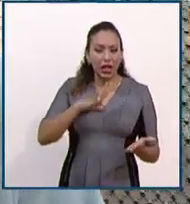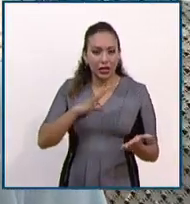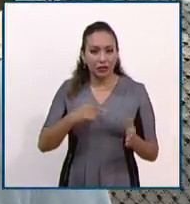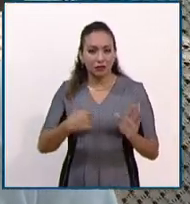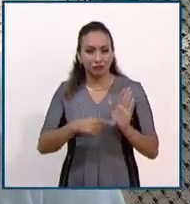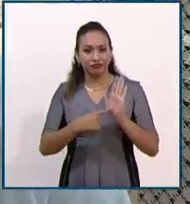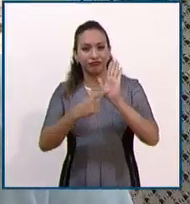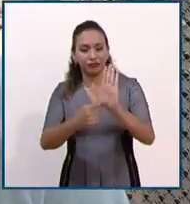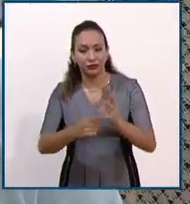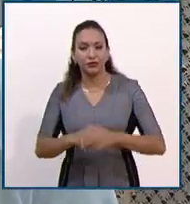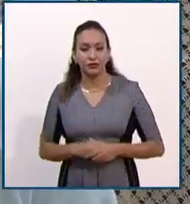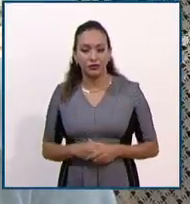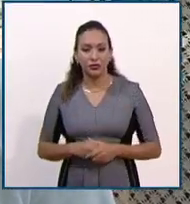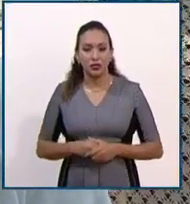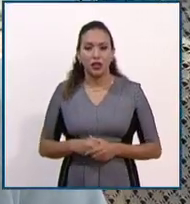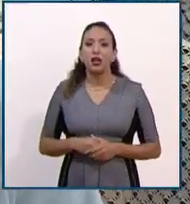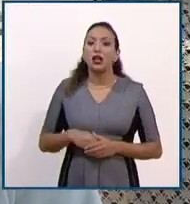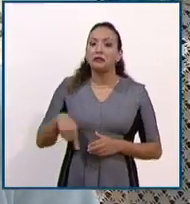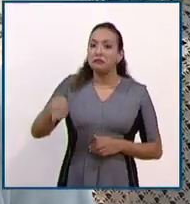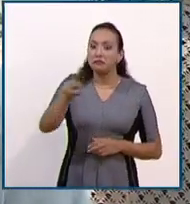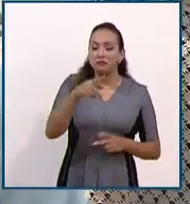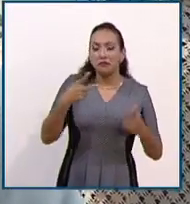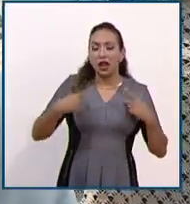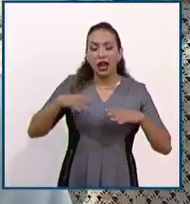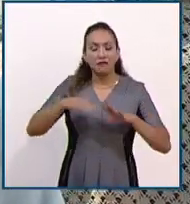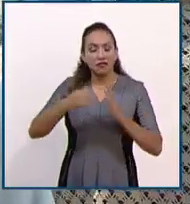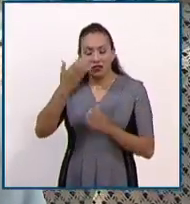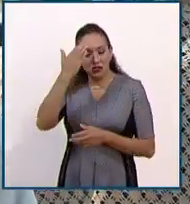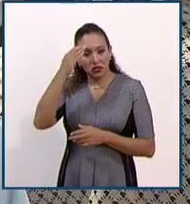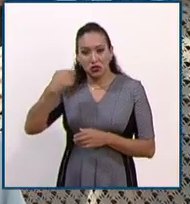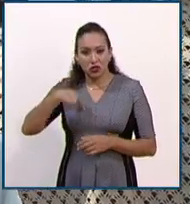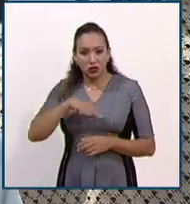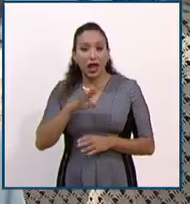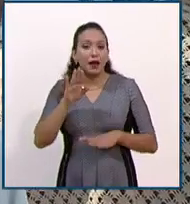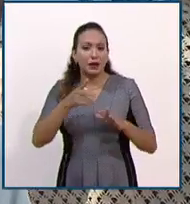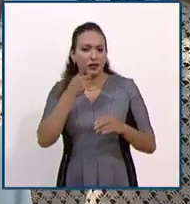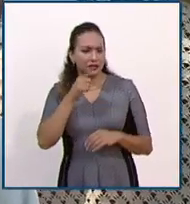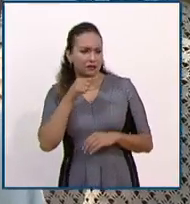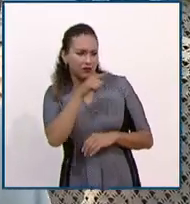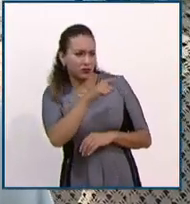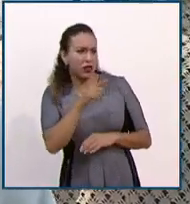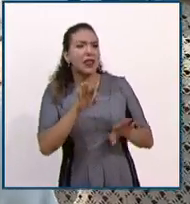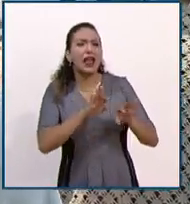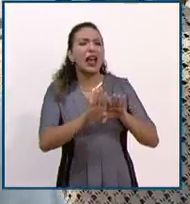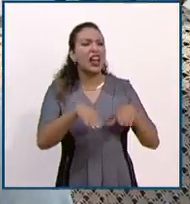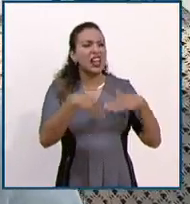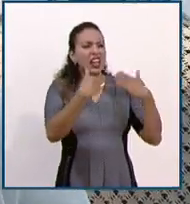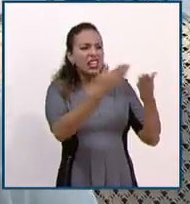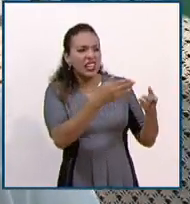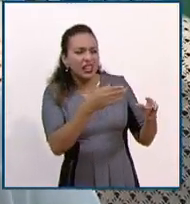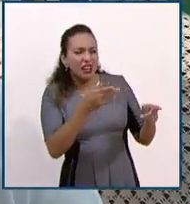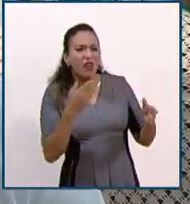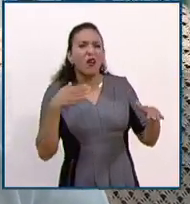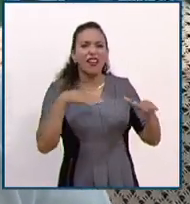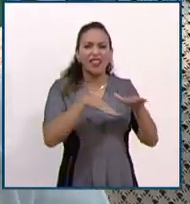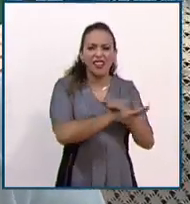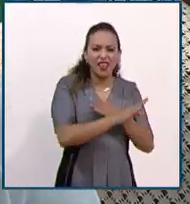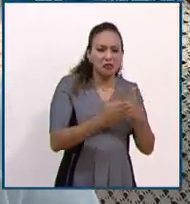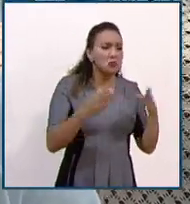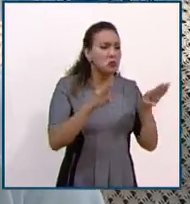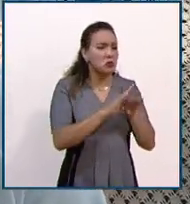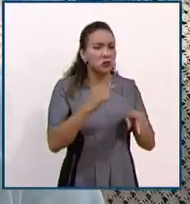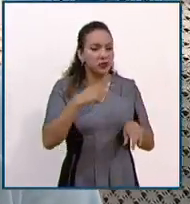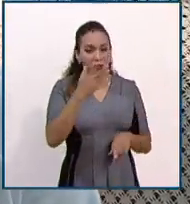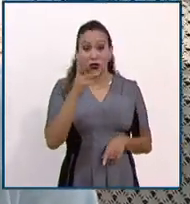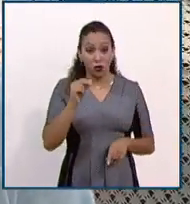desconoce nuestra actividad. Pueden decir que trabajamos tras las puertas y no, es que nuestro trabajo es el